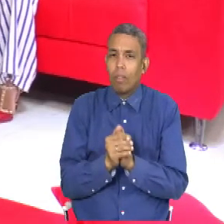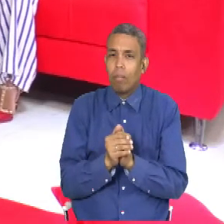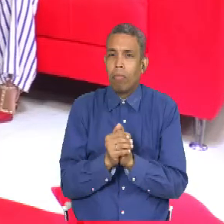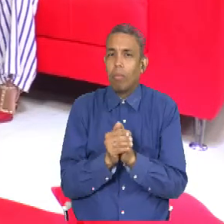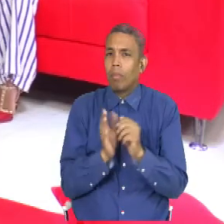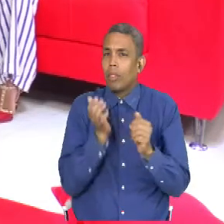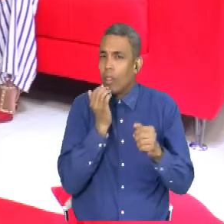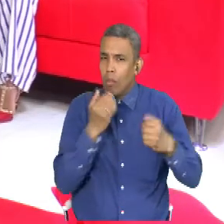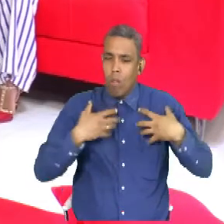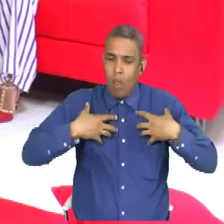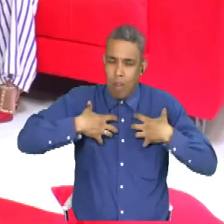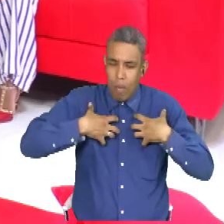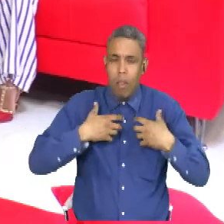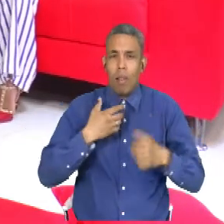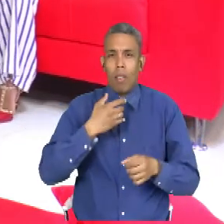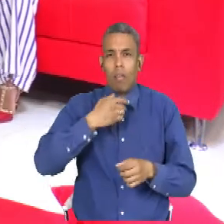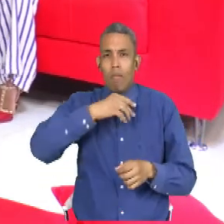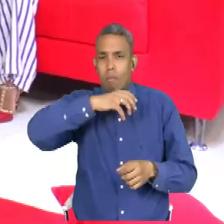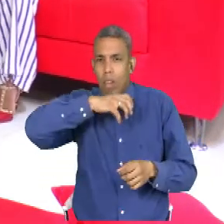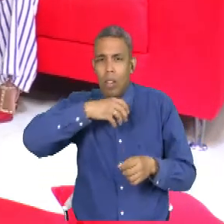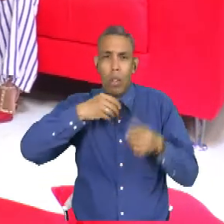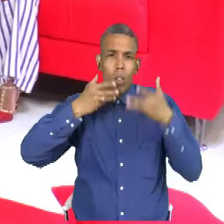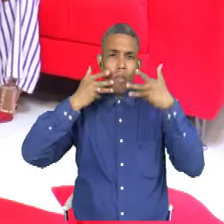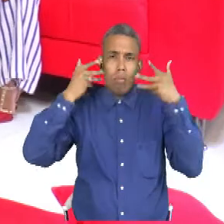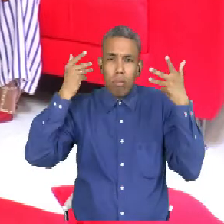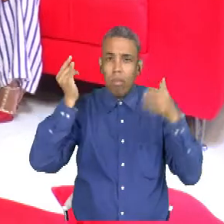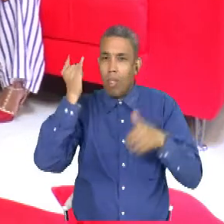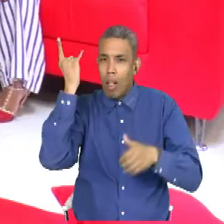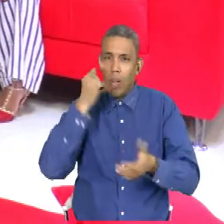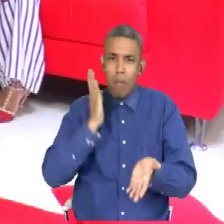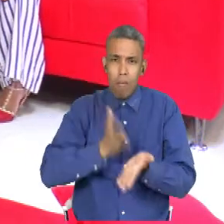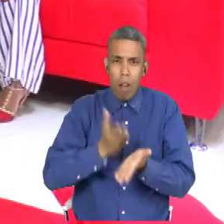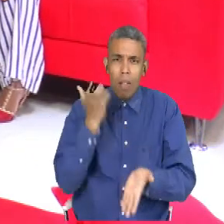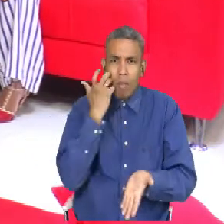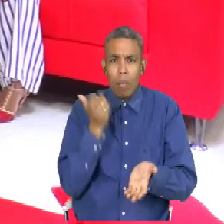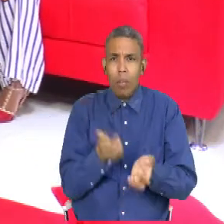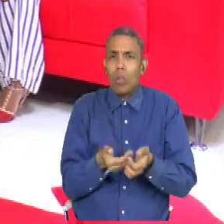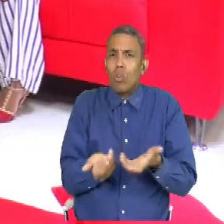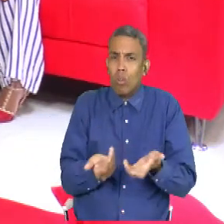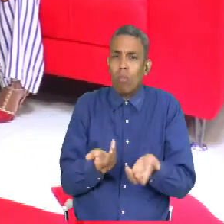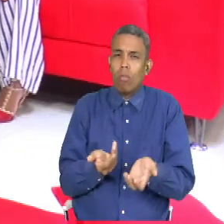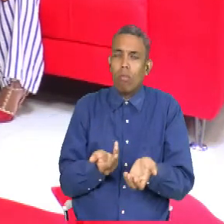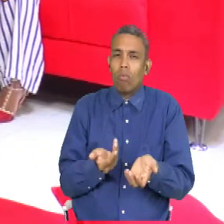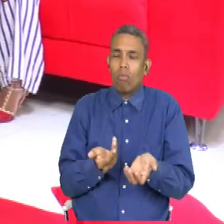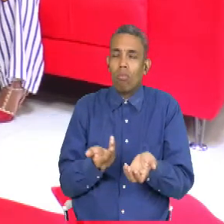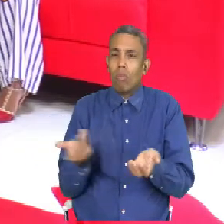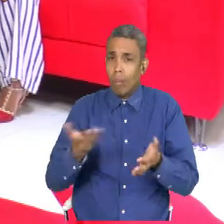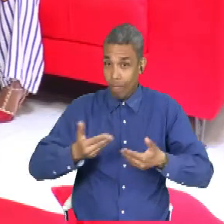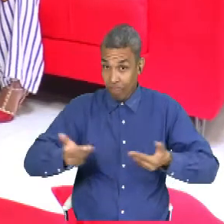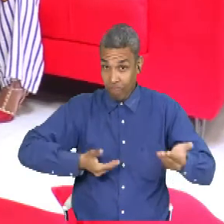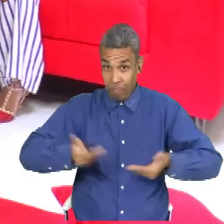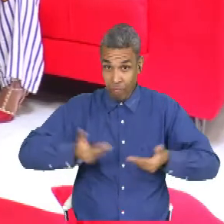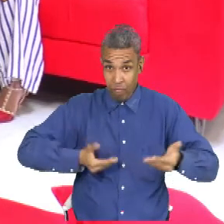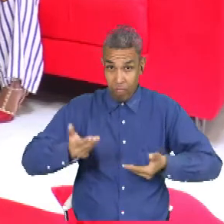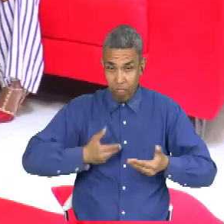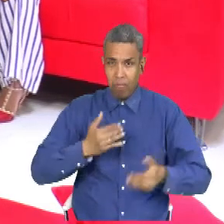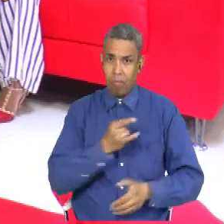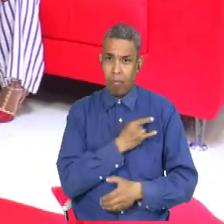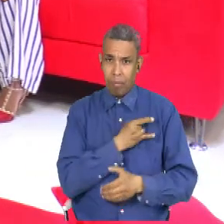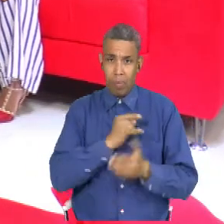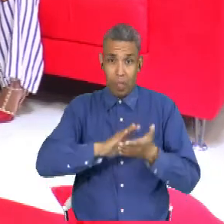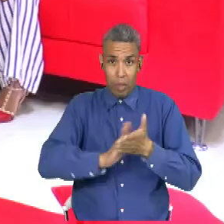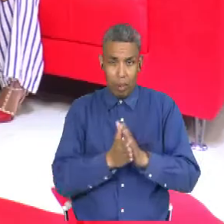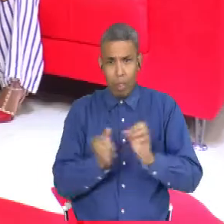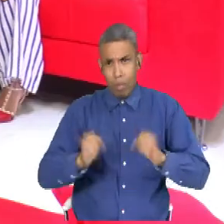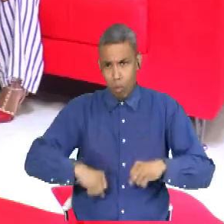nuestros animalitos tenga algún problema. La pregunta es, ¿los servicios que brinda la clínica veterinaria de la Unipaz está